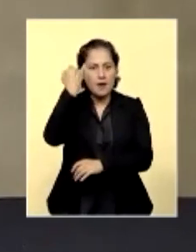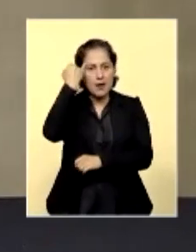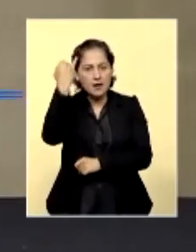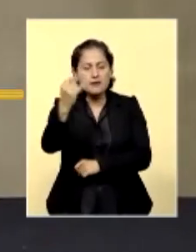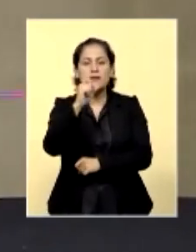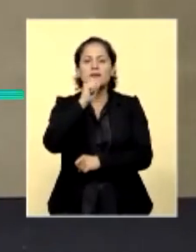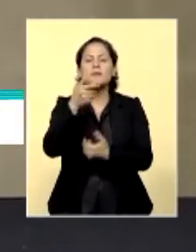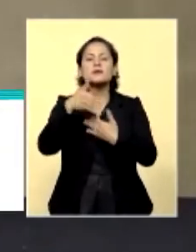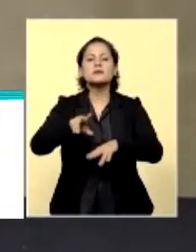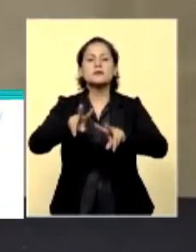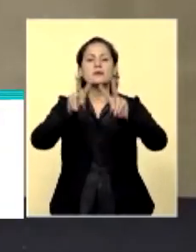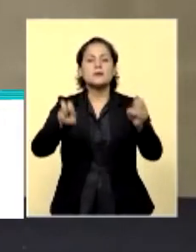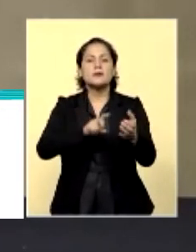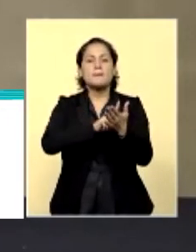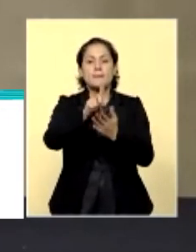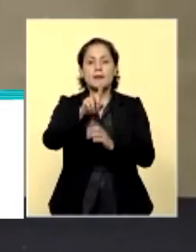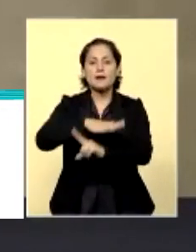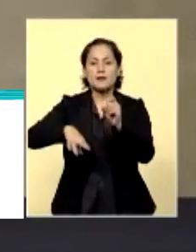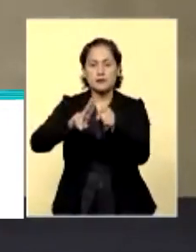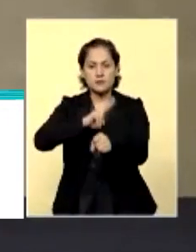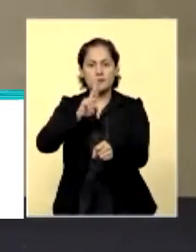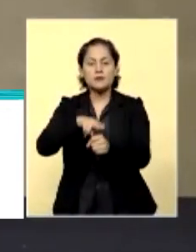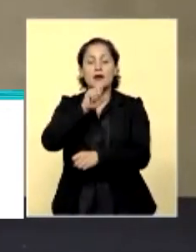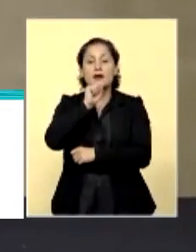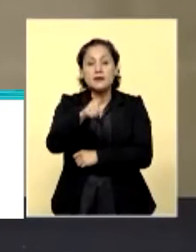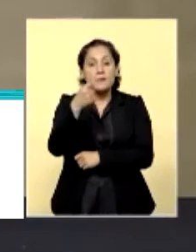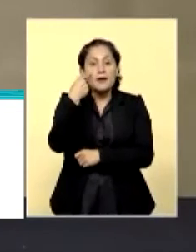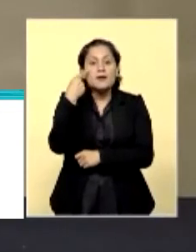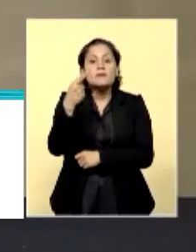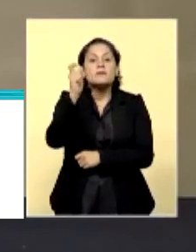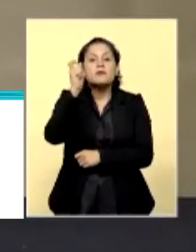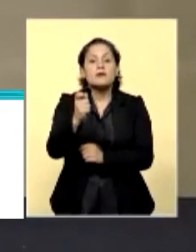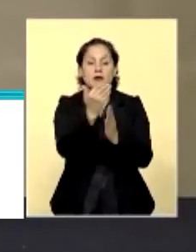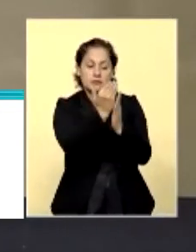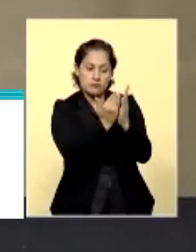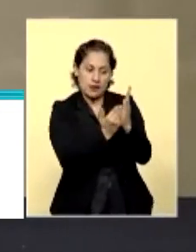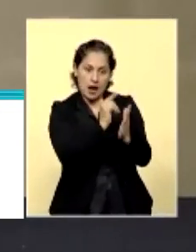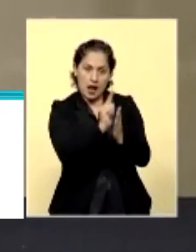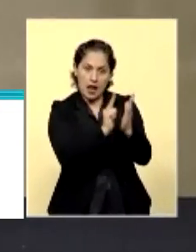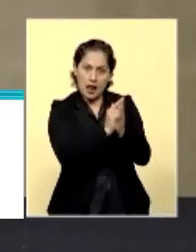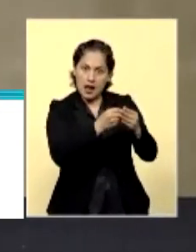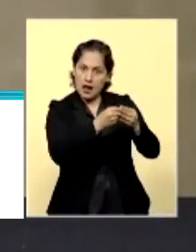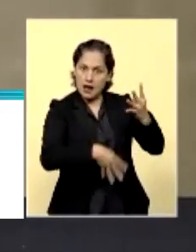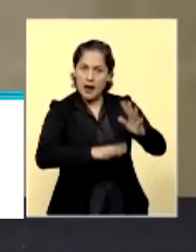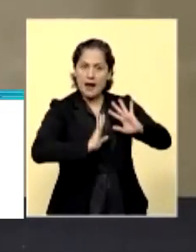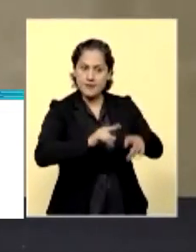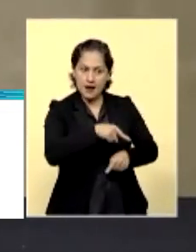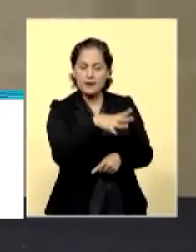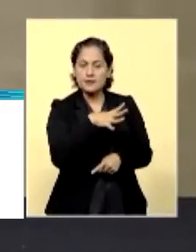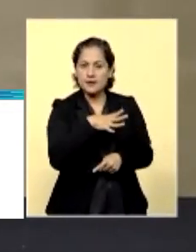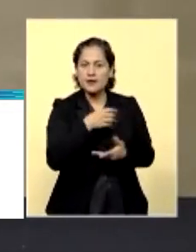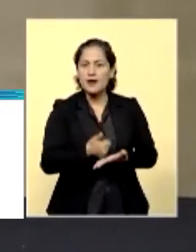del derecho ambiental y pudimos observar cómo utilizar el marco normativo existente para superar los